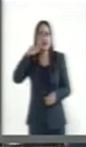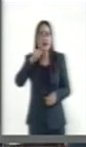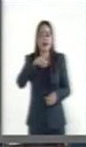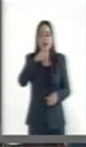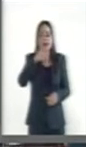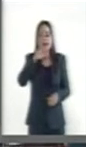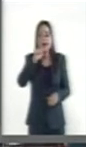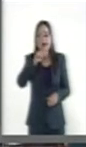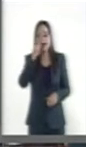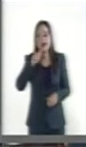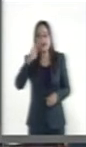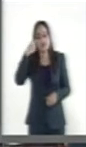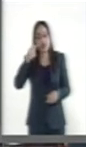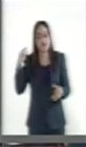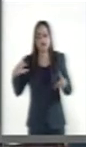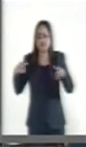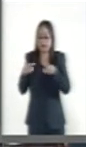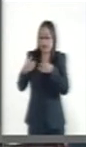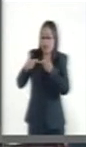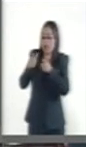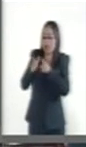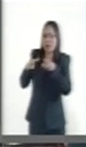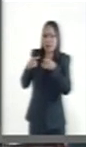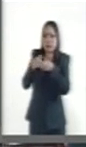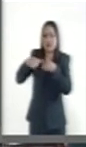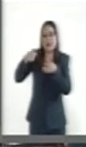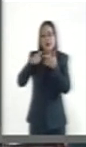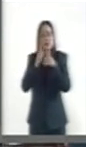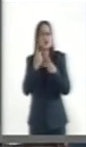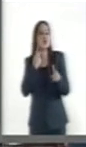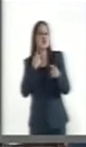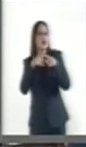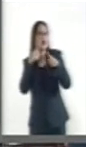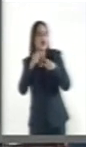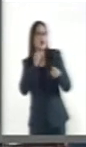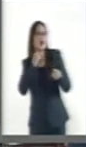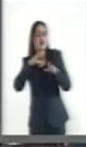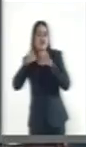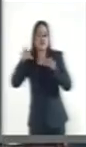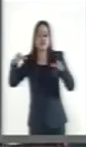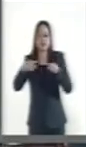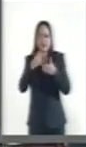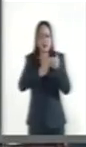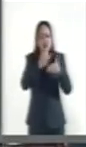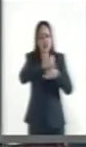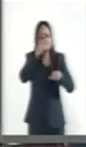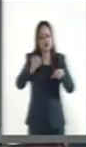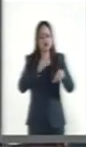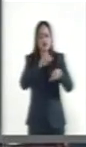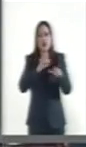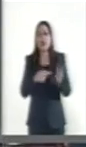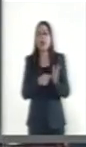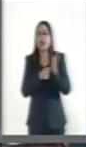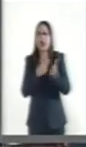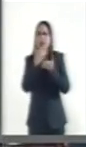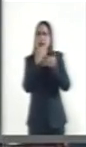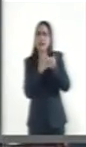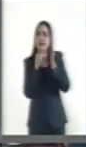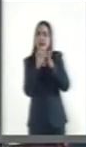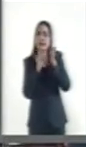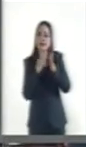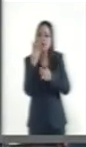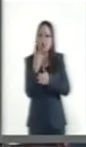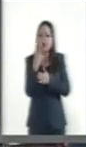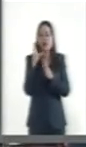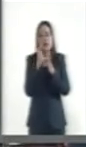Salazar para presentar a nombre propio y de diversos senadores de los grupos parlamentarios un proyecto de decreto por el que se adiciona un párrafo al artículo